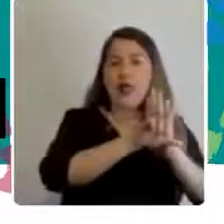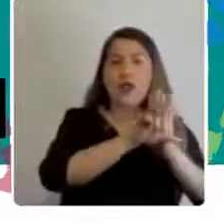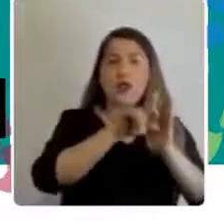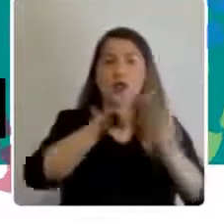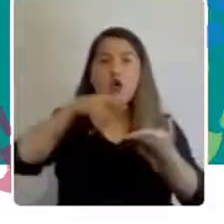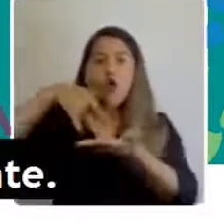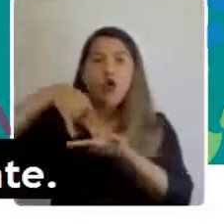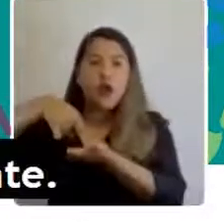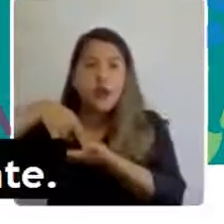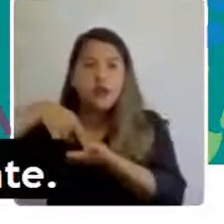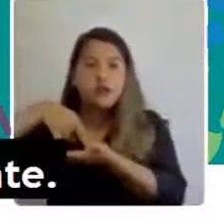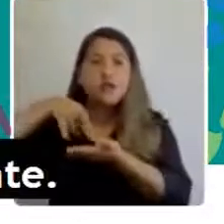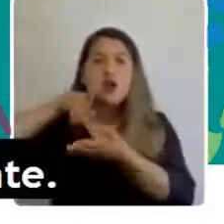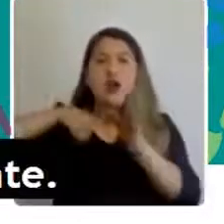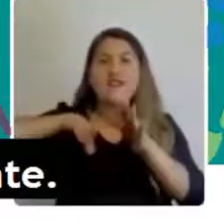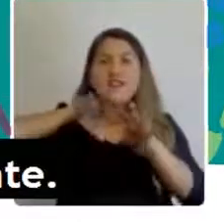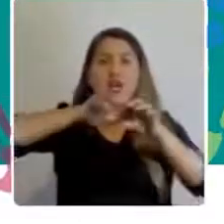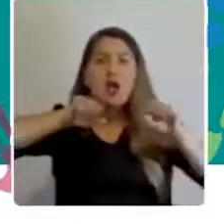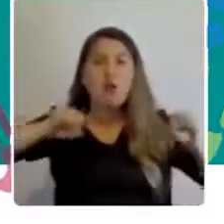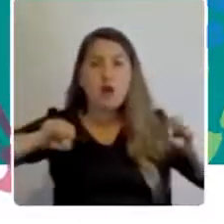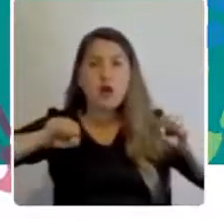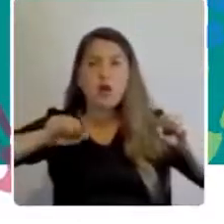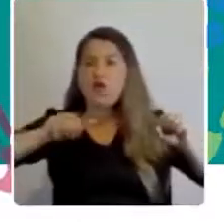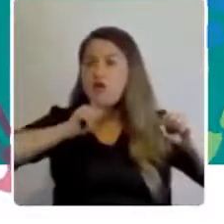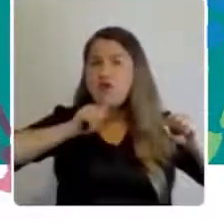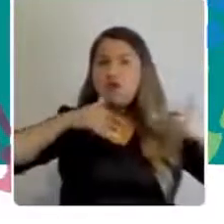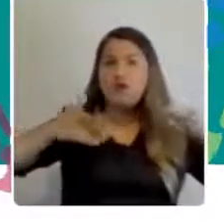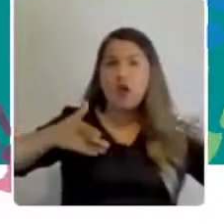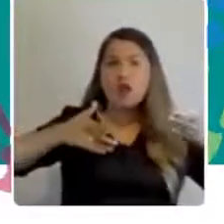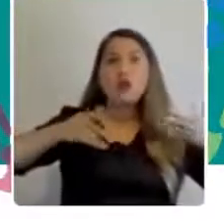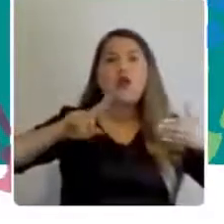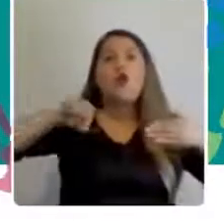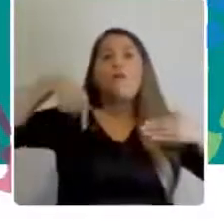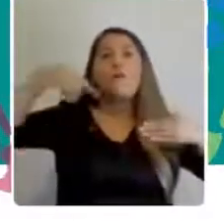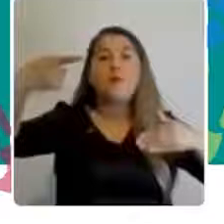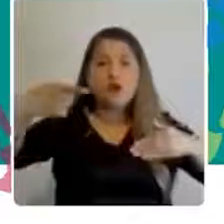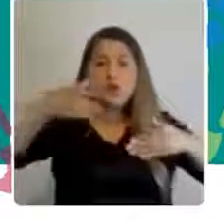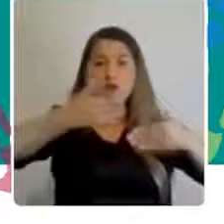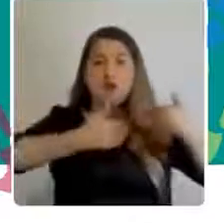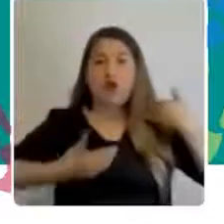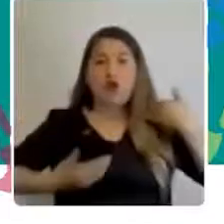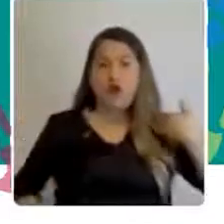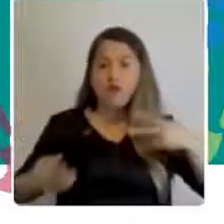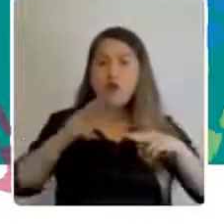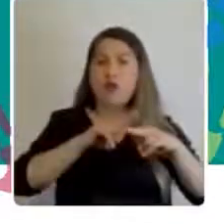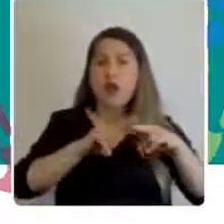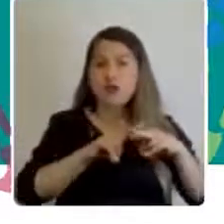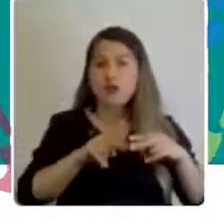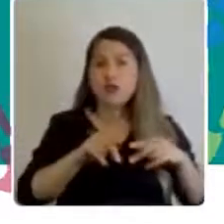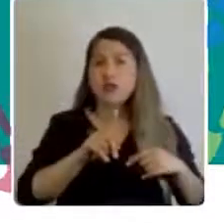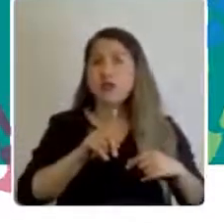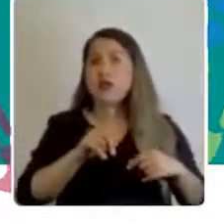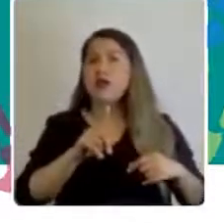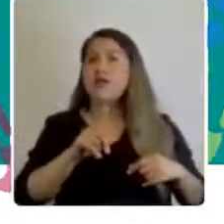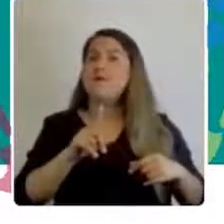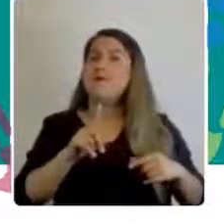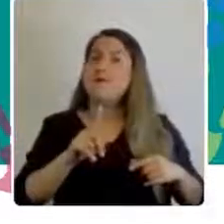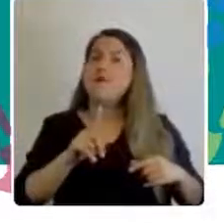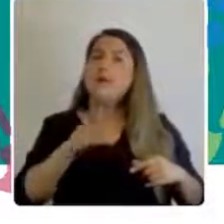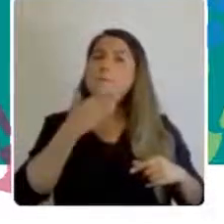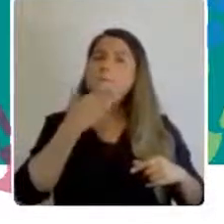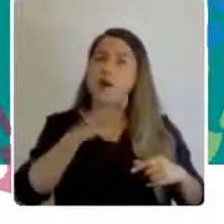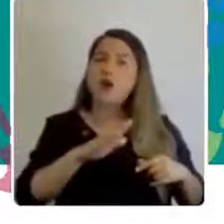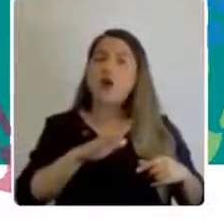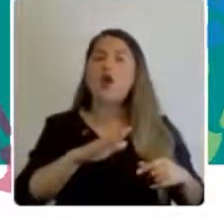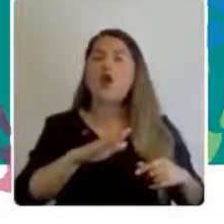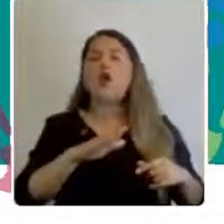no se alcanzaron y quedan hasta un gobierno subsiguiente. Entonces, pregunta, ¿no es más pertinente o más útil finalmente